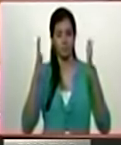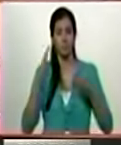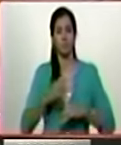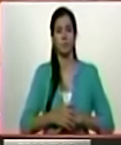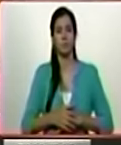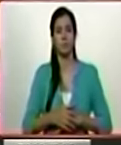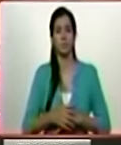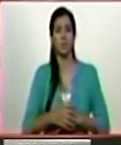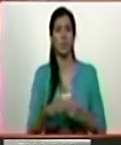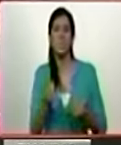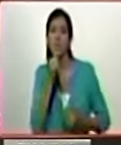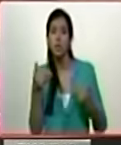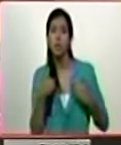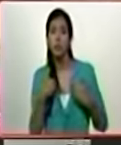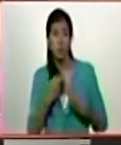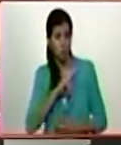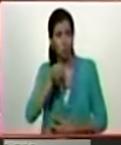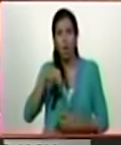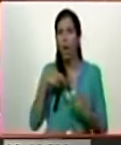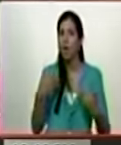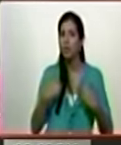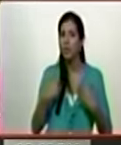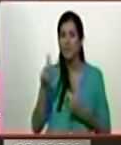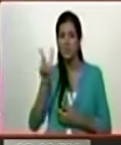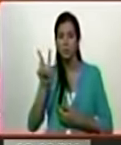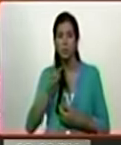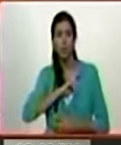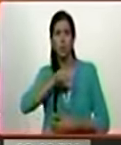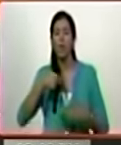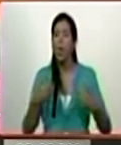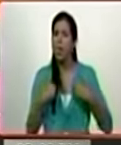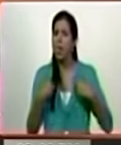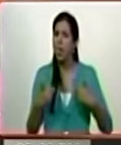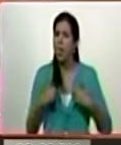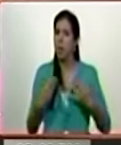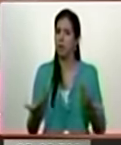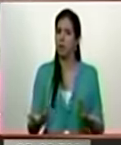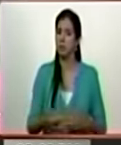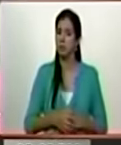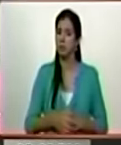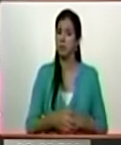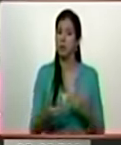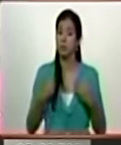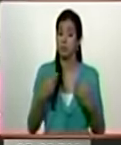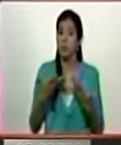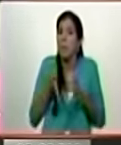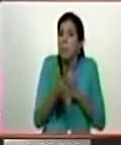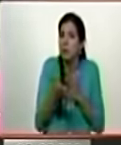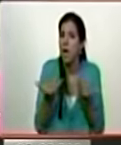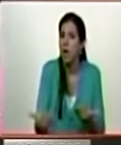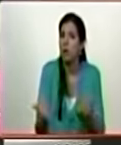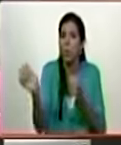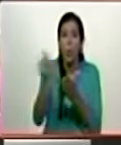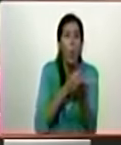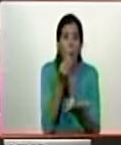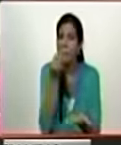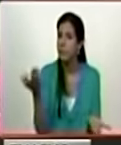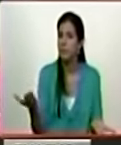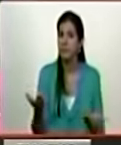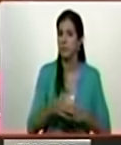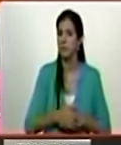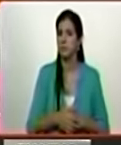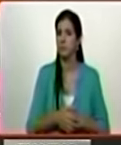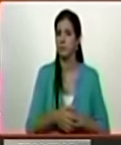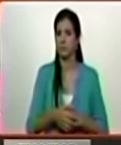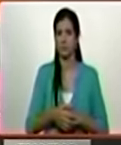Nosotros somos las víctimas. El pueblo de Venezuela es víctima de lo que está ocurriendo. El país es víctima de lo que